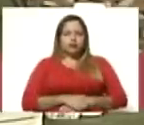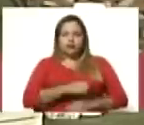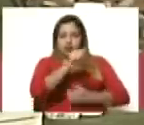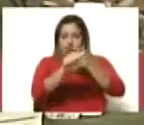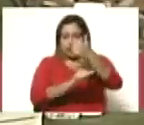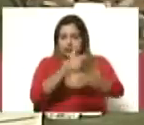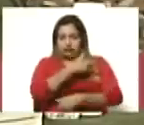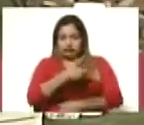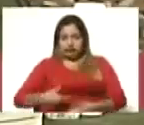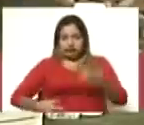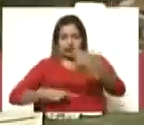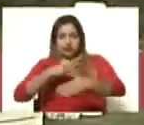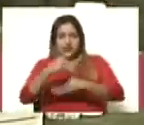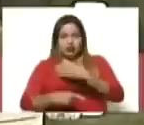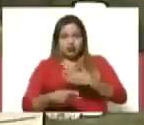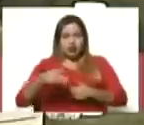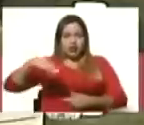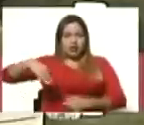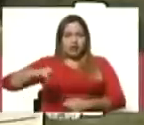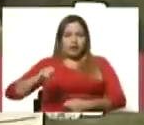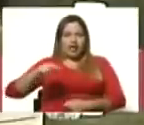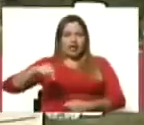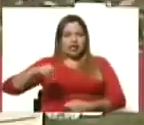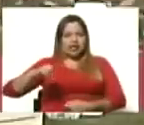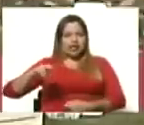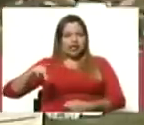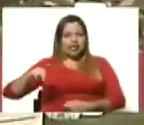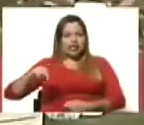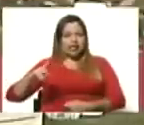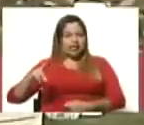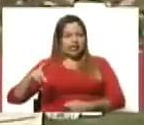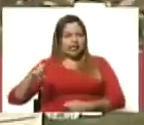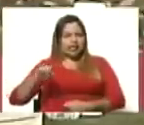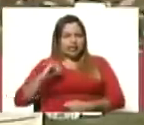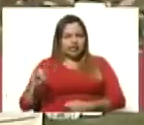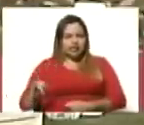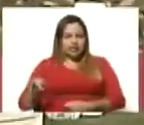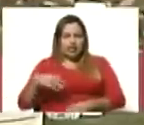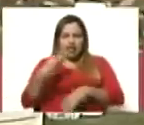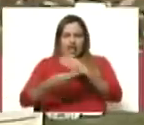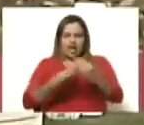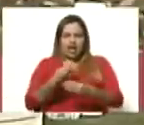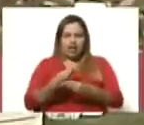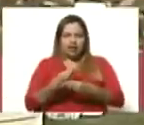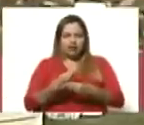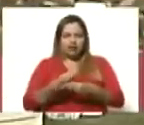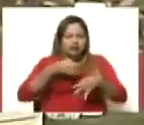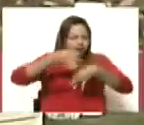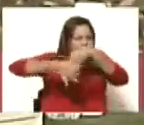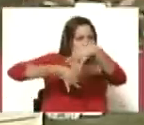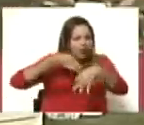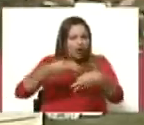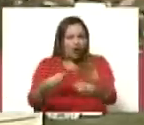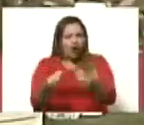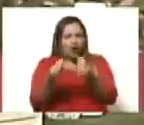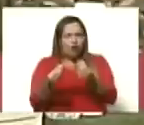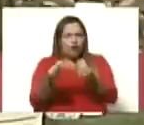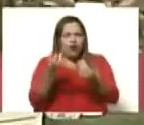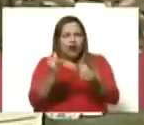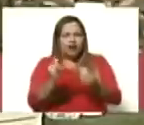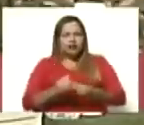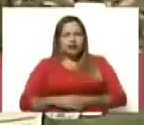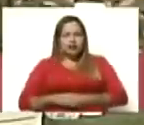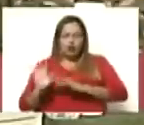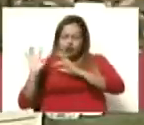vicepresidente de Planificación, Ricardo Menéndez, nos haga una exposición de cómo fue el